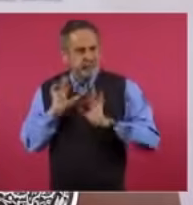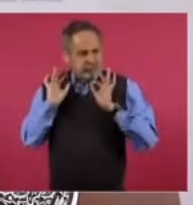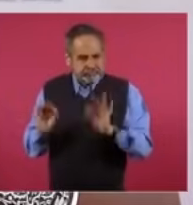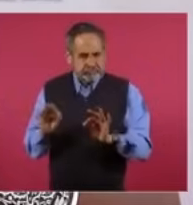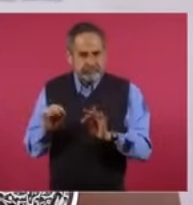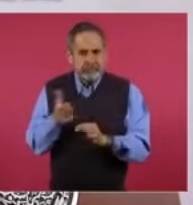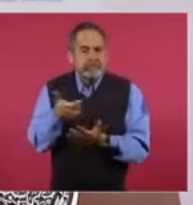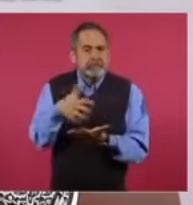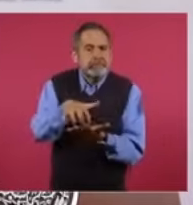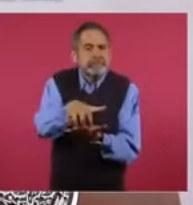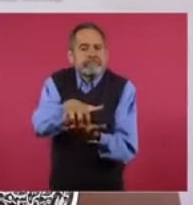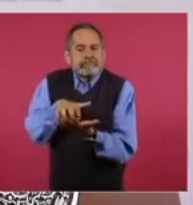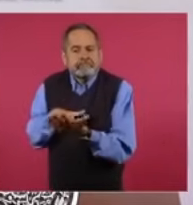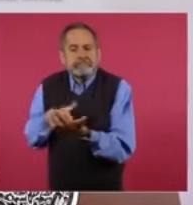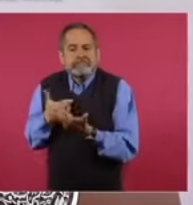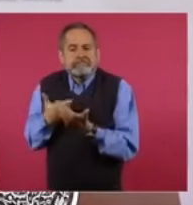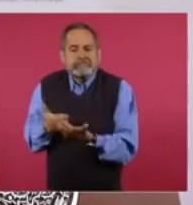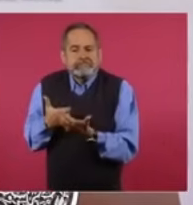ahorrar